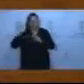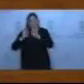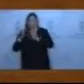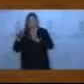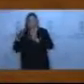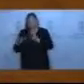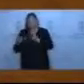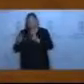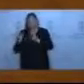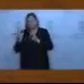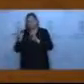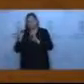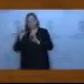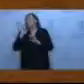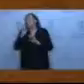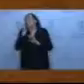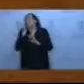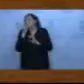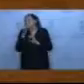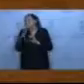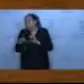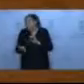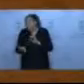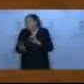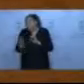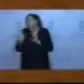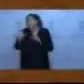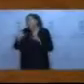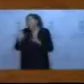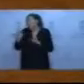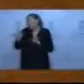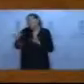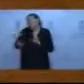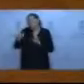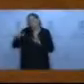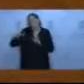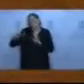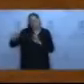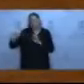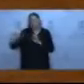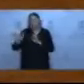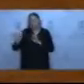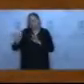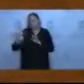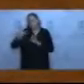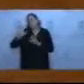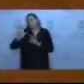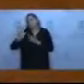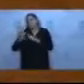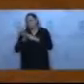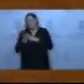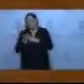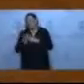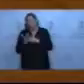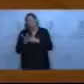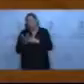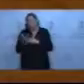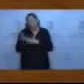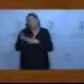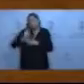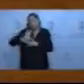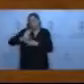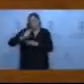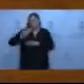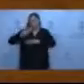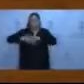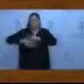puedo admitir en algún caso, y no ese es el tema importante, pero, mire, la mitad la presentan fuera de plazo. Y a mí